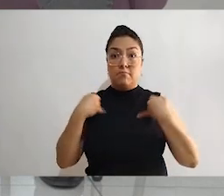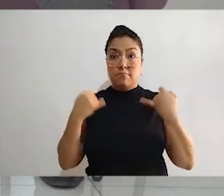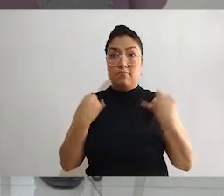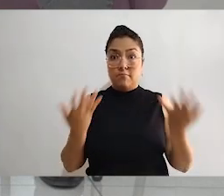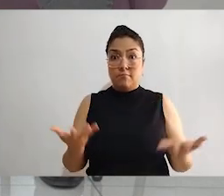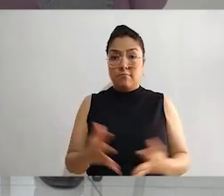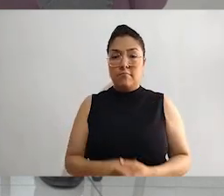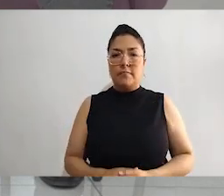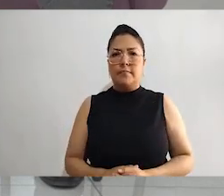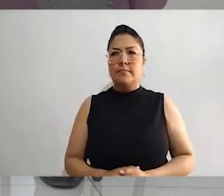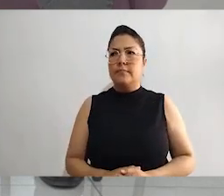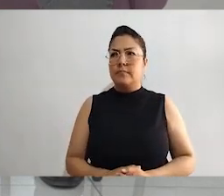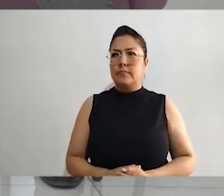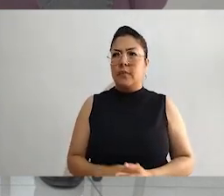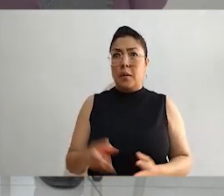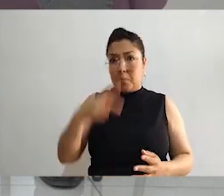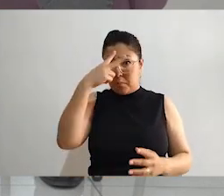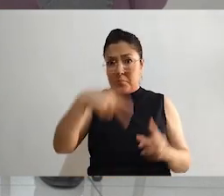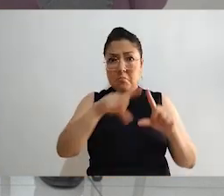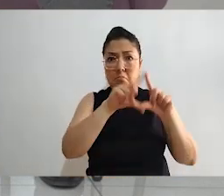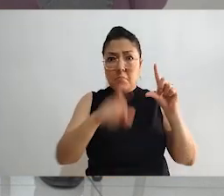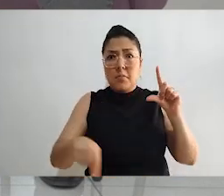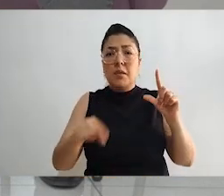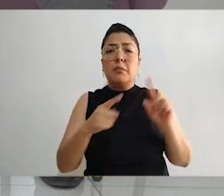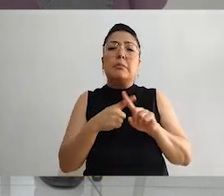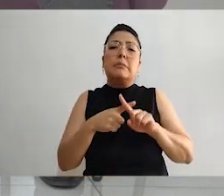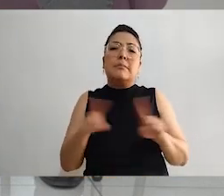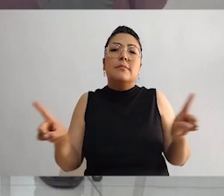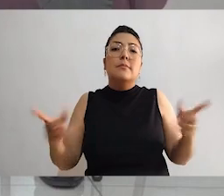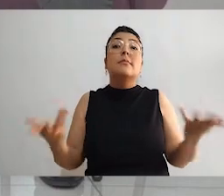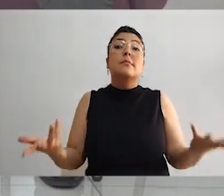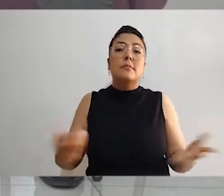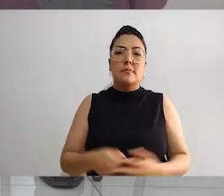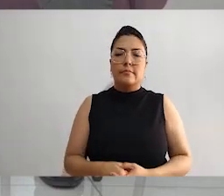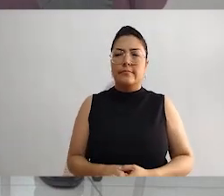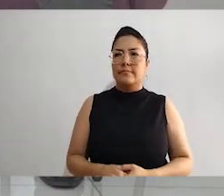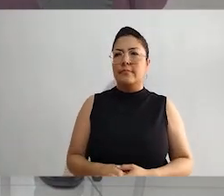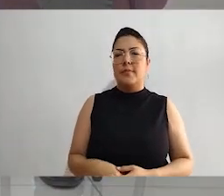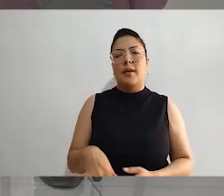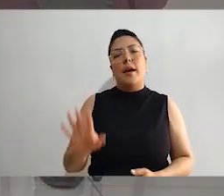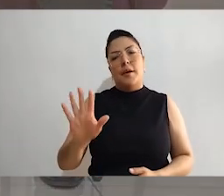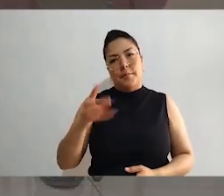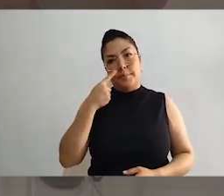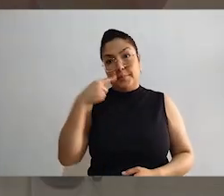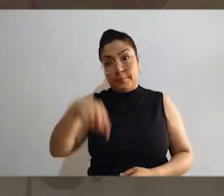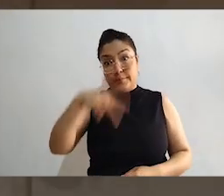las gobernadoras y gobernadores que actualmente están en las 32 entidades federativas,